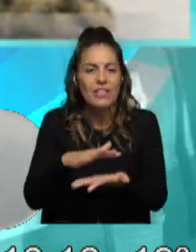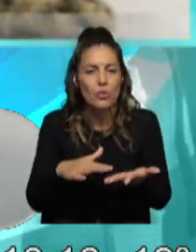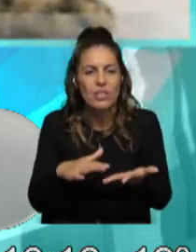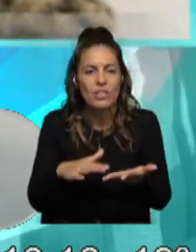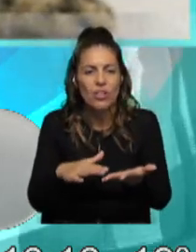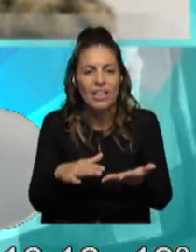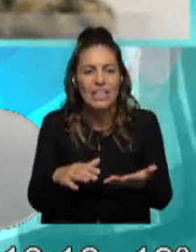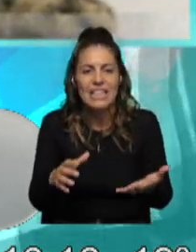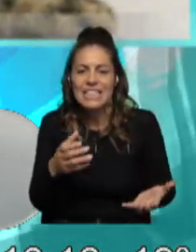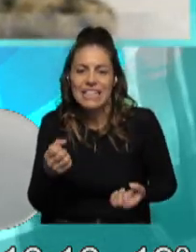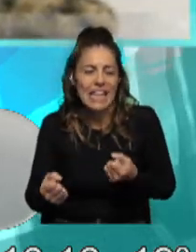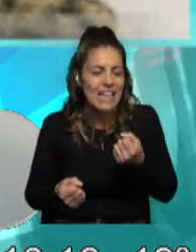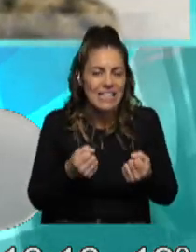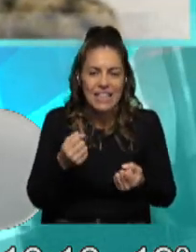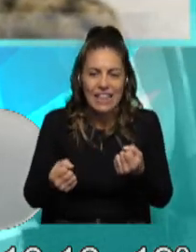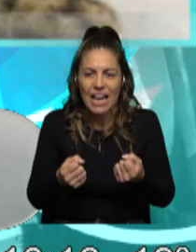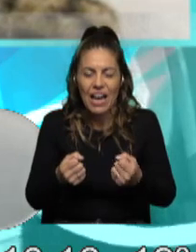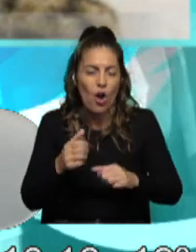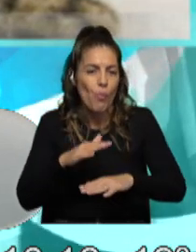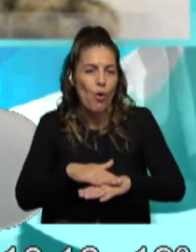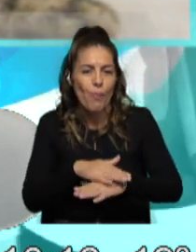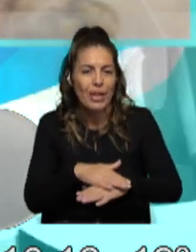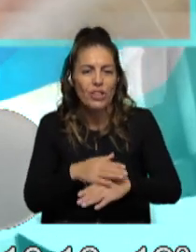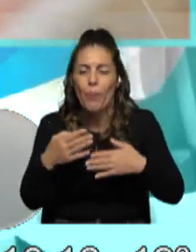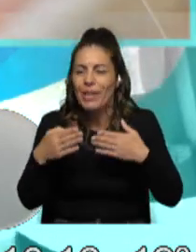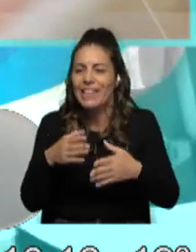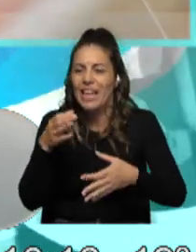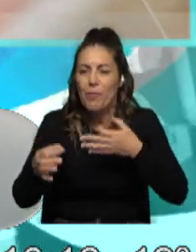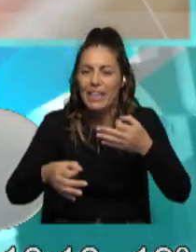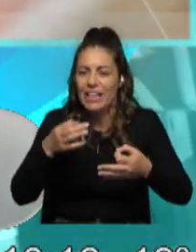le genera ansiedad o hubo un momento de agresividad, pedirle explicaciones